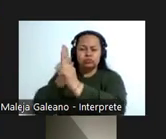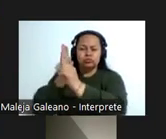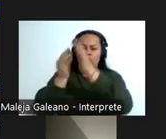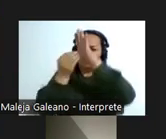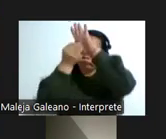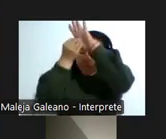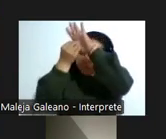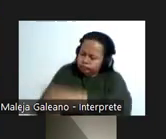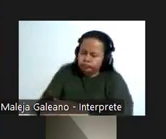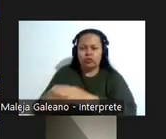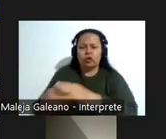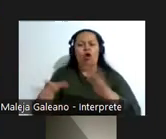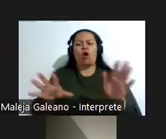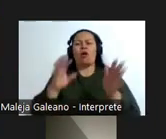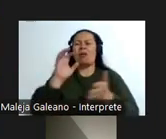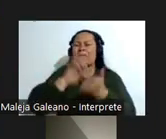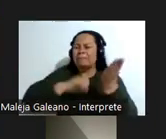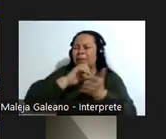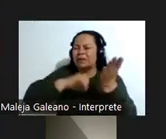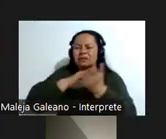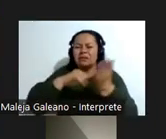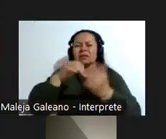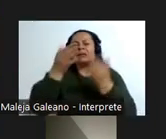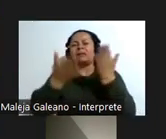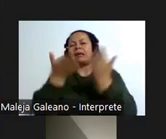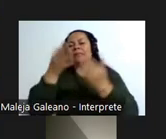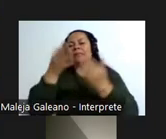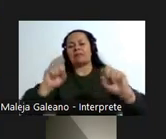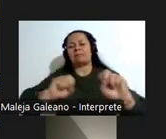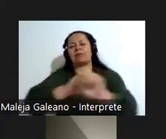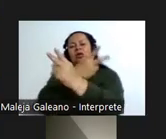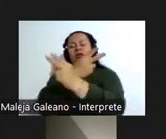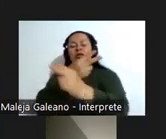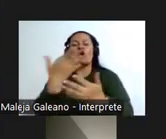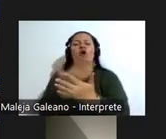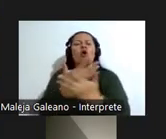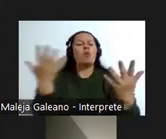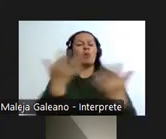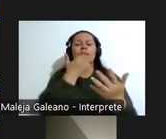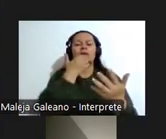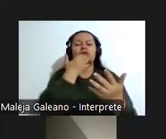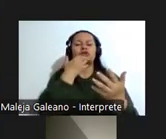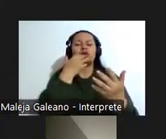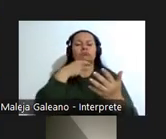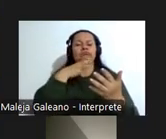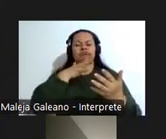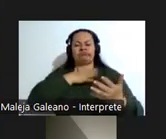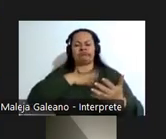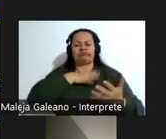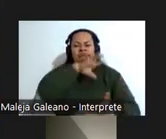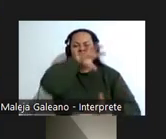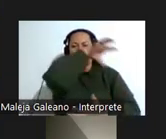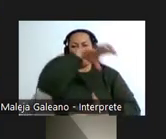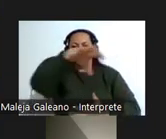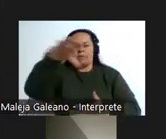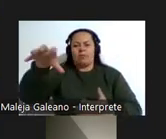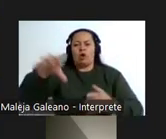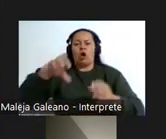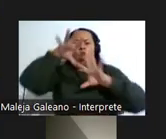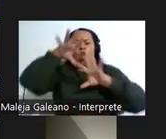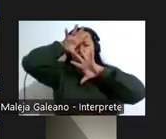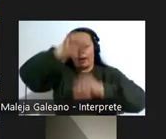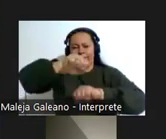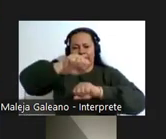omitidos debido a violencias que están atravesadas por ejemplo, la colonialidad o, por ejemplo, el